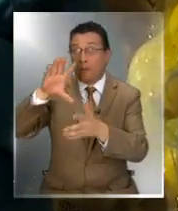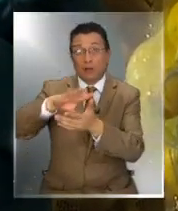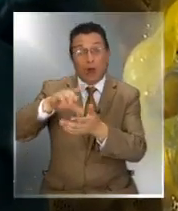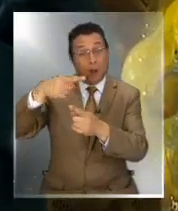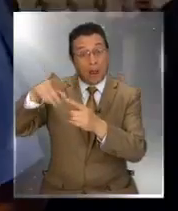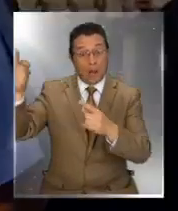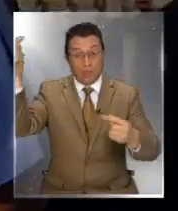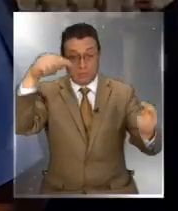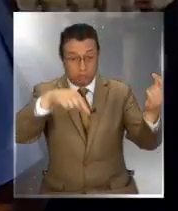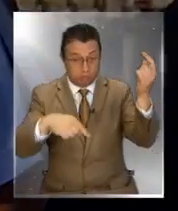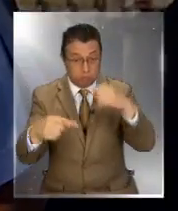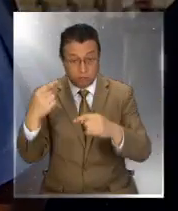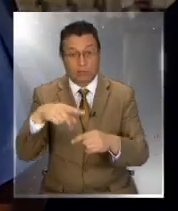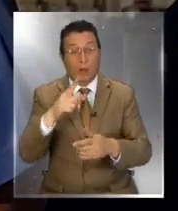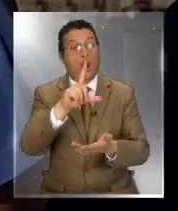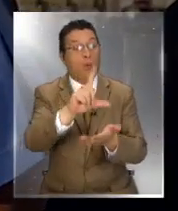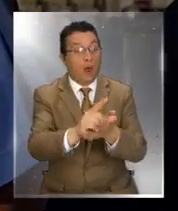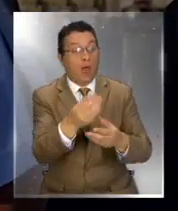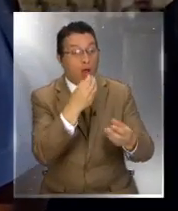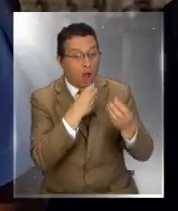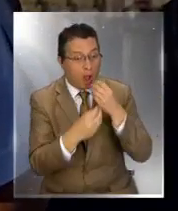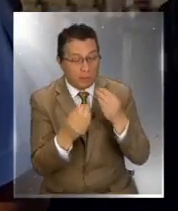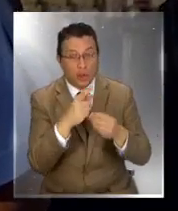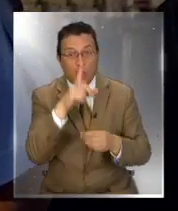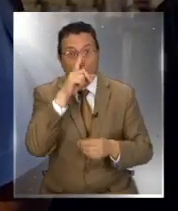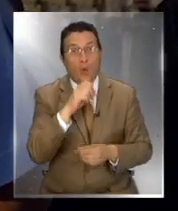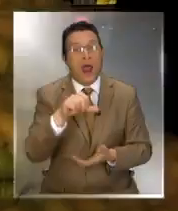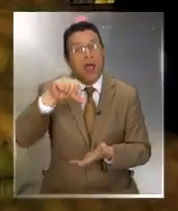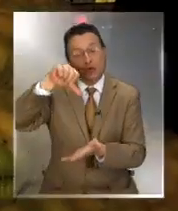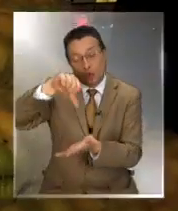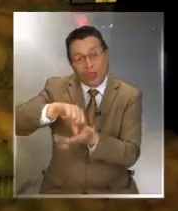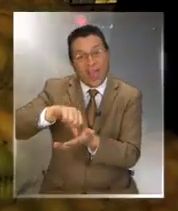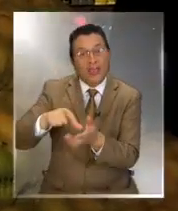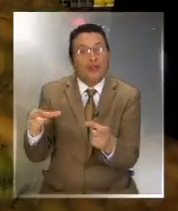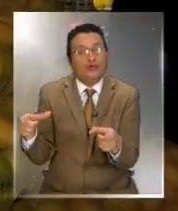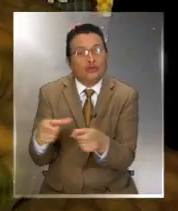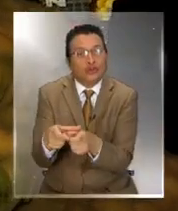bueno, están los lugares para comer. Esto es una mini ciudad, ¿eh? Exactamente.